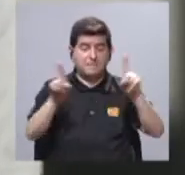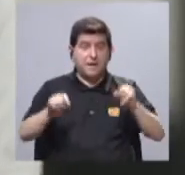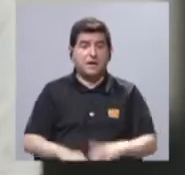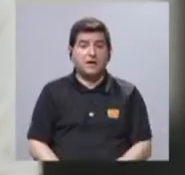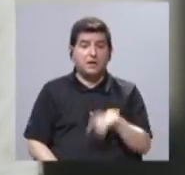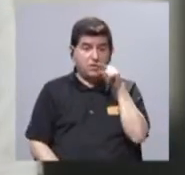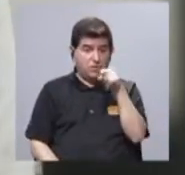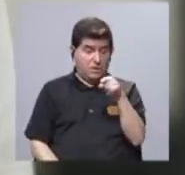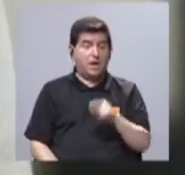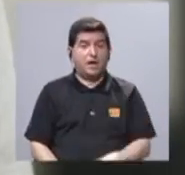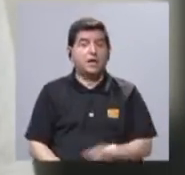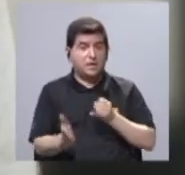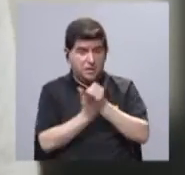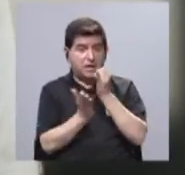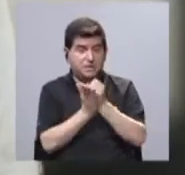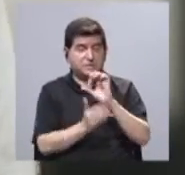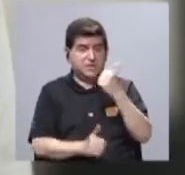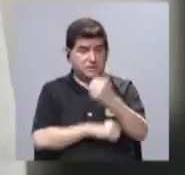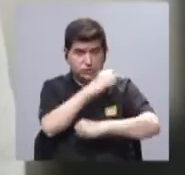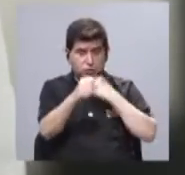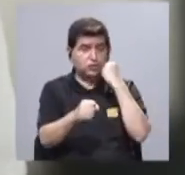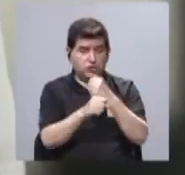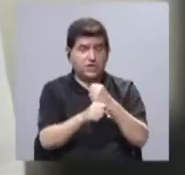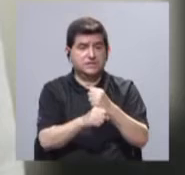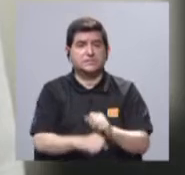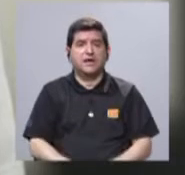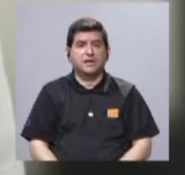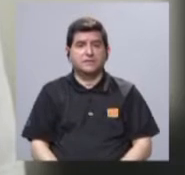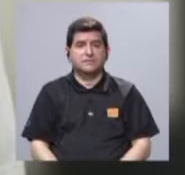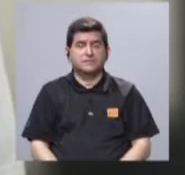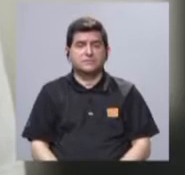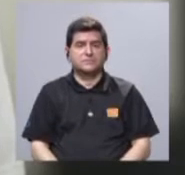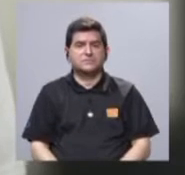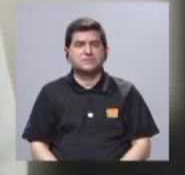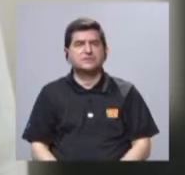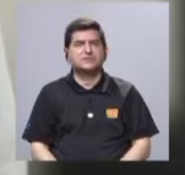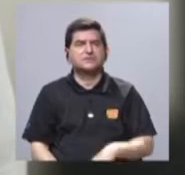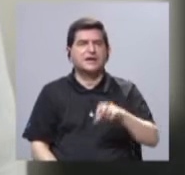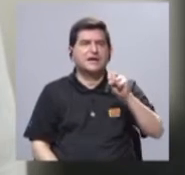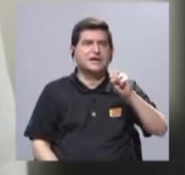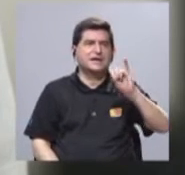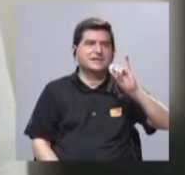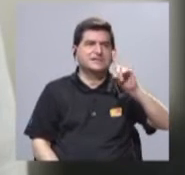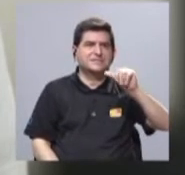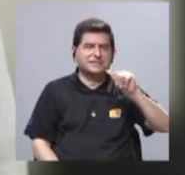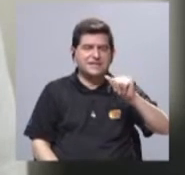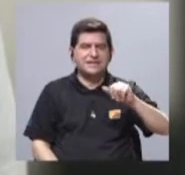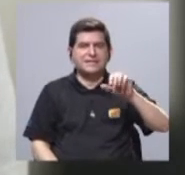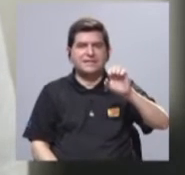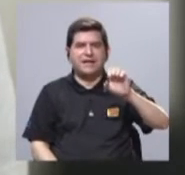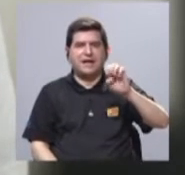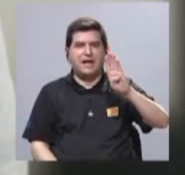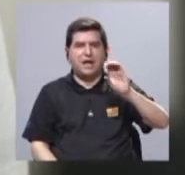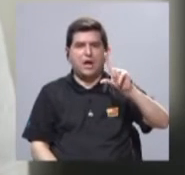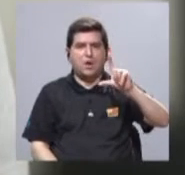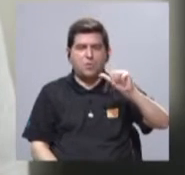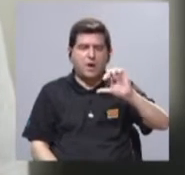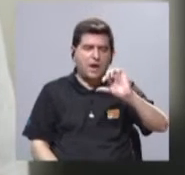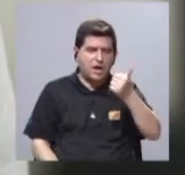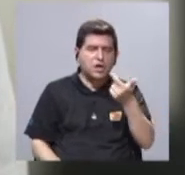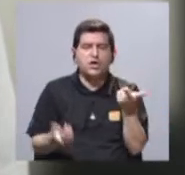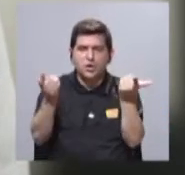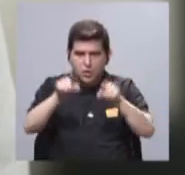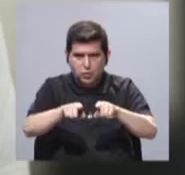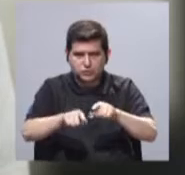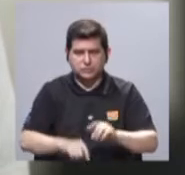autorizado ni en españa en eeuu pero será un cambio enorme en las patas ahora con una ración tienen 10 años de investigación